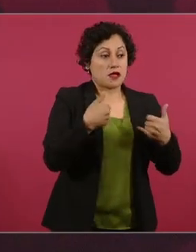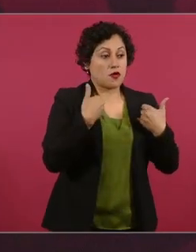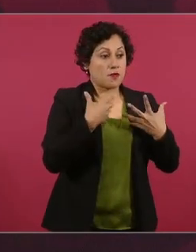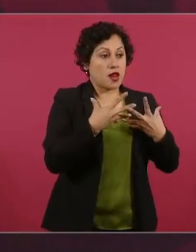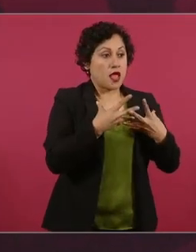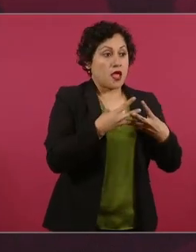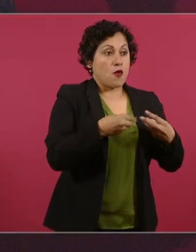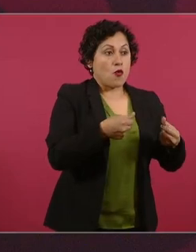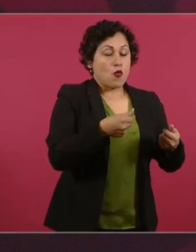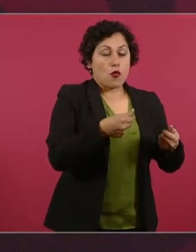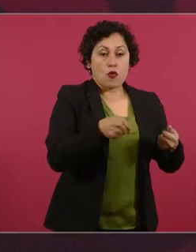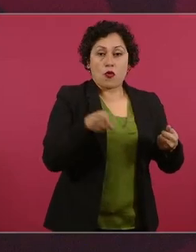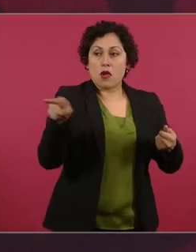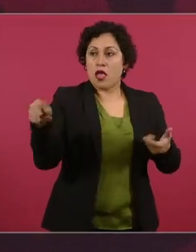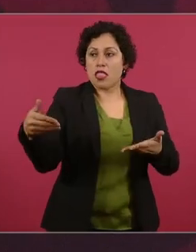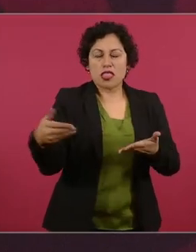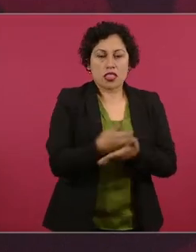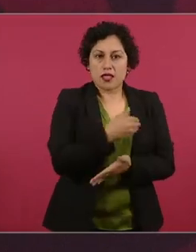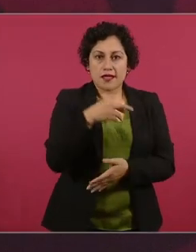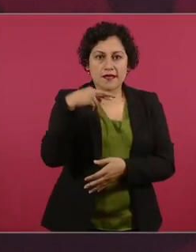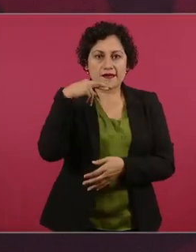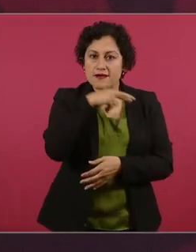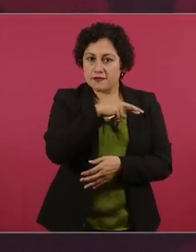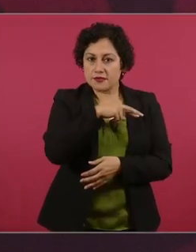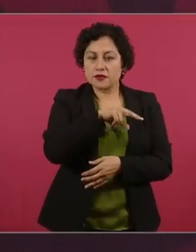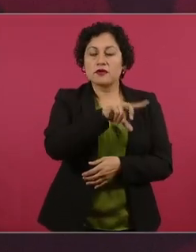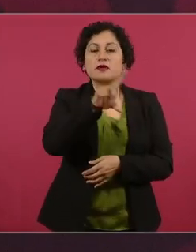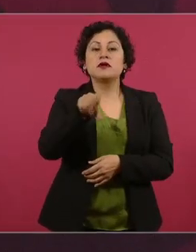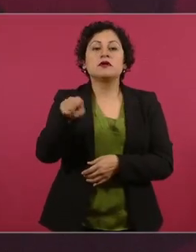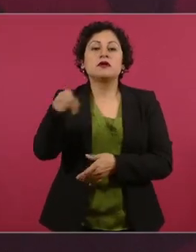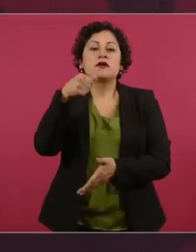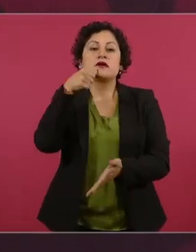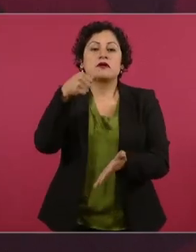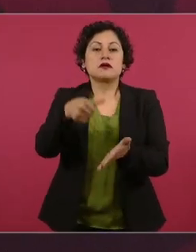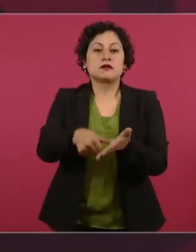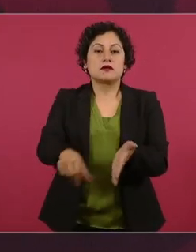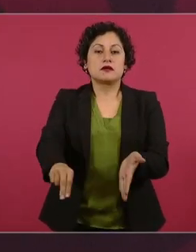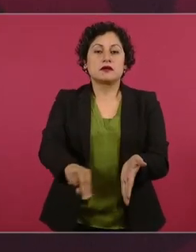y firman una recomendación.